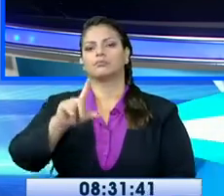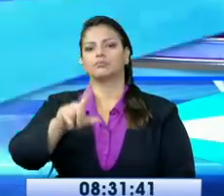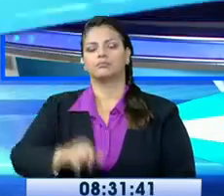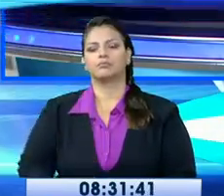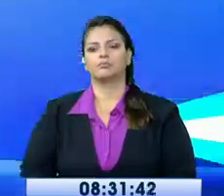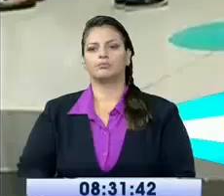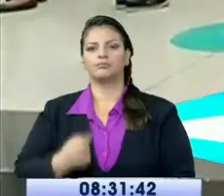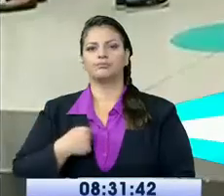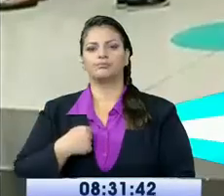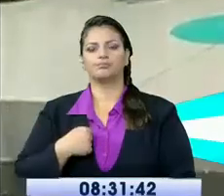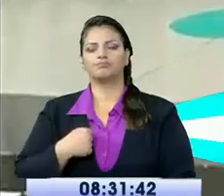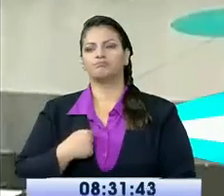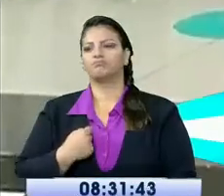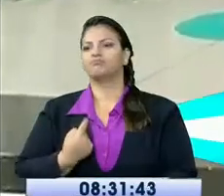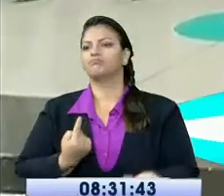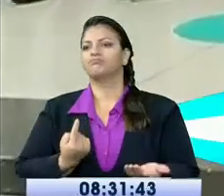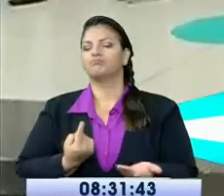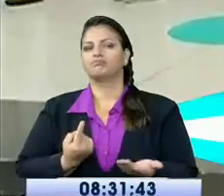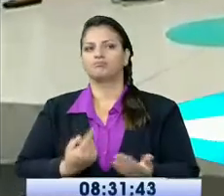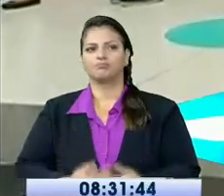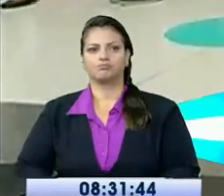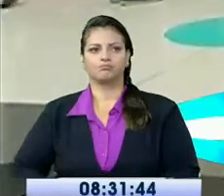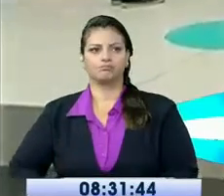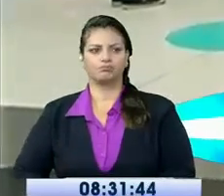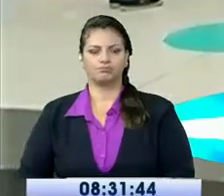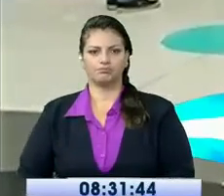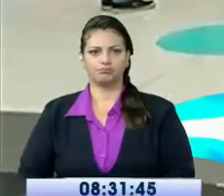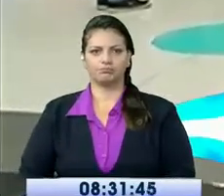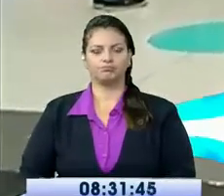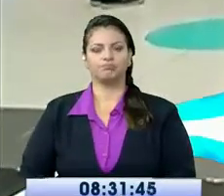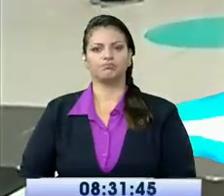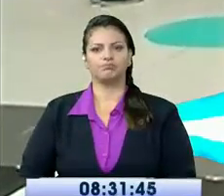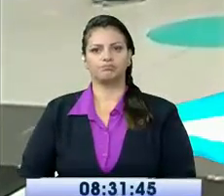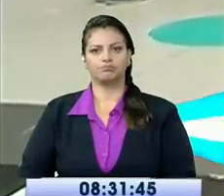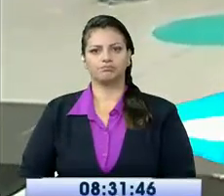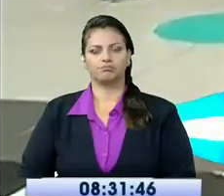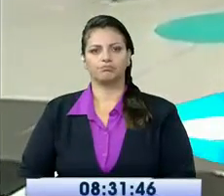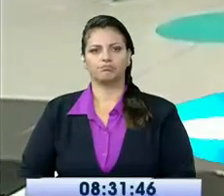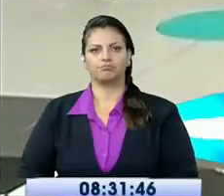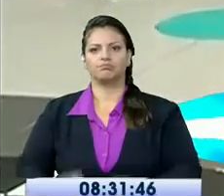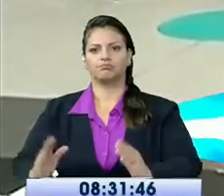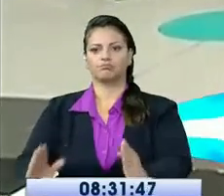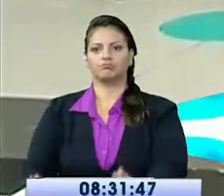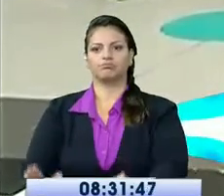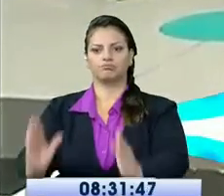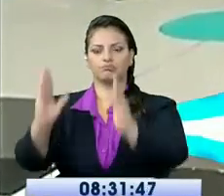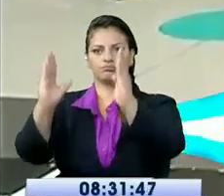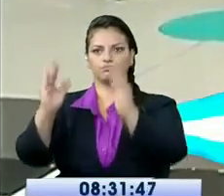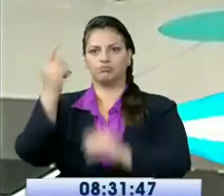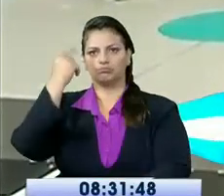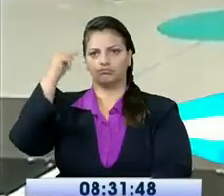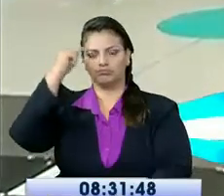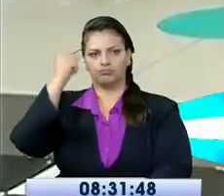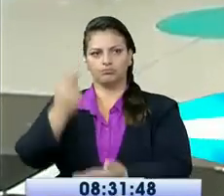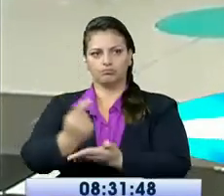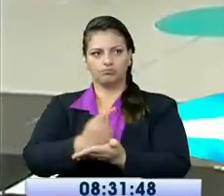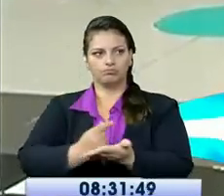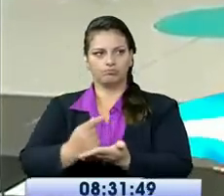encontramos desde los bajos de la gobernación de la provincia del Guayas, donde acá se está desarrollando la